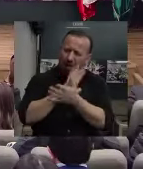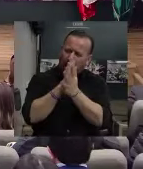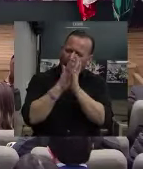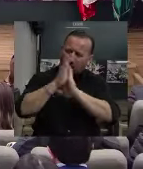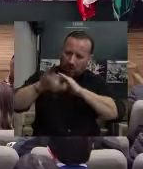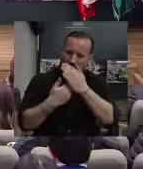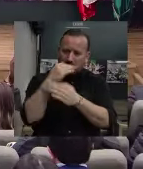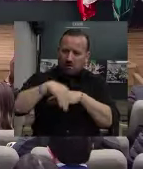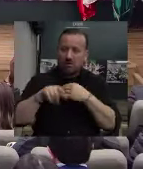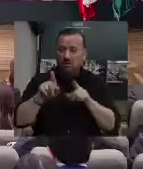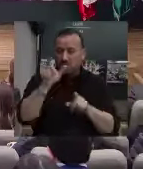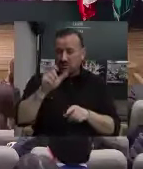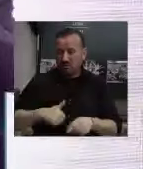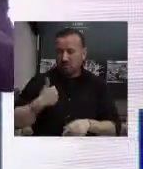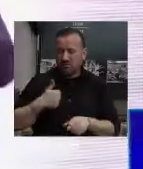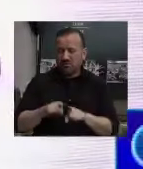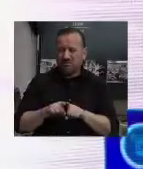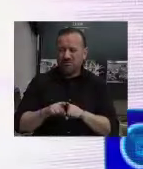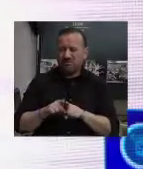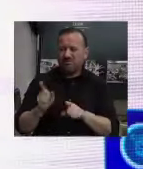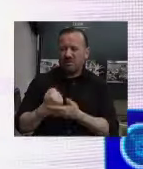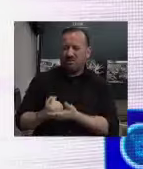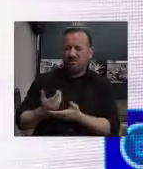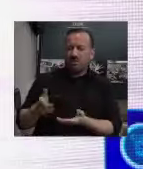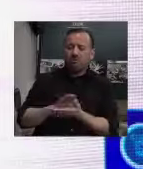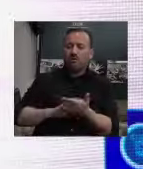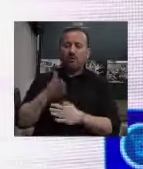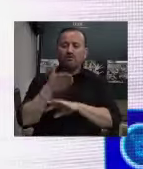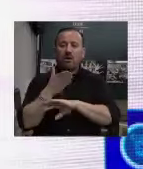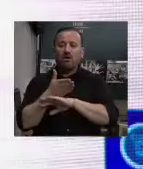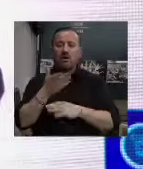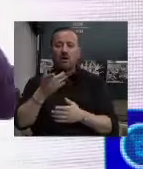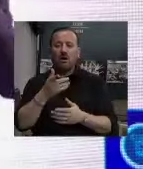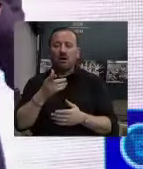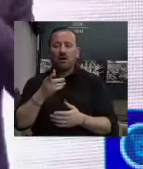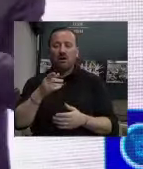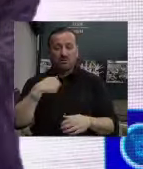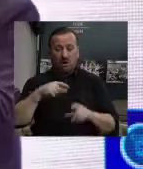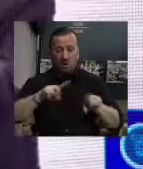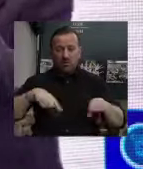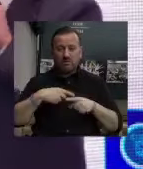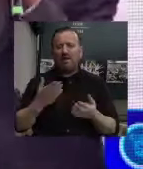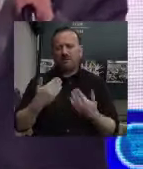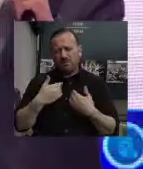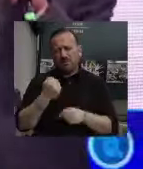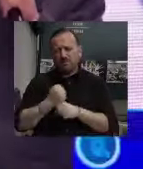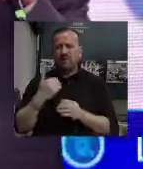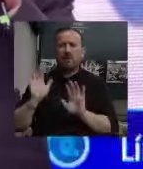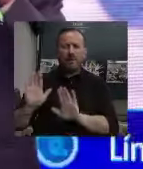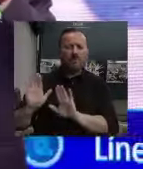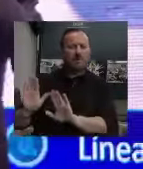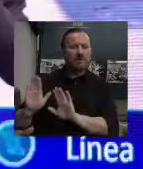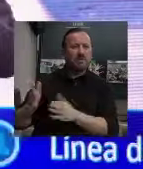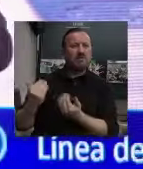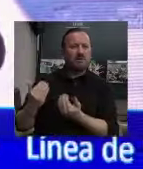voluntario estorba cuando llega tu todos los días Dame trabajo mira que hay que hacer yo Espérate Espérate Espérate